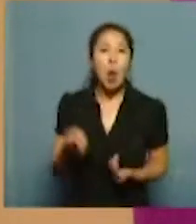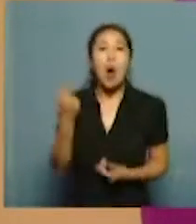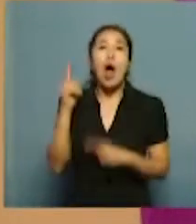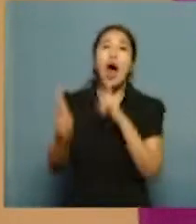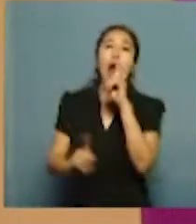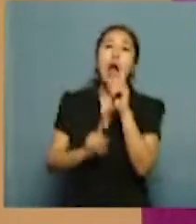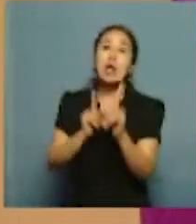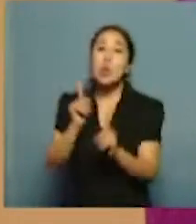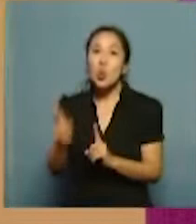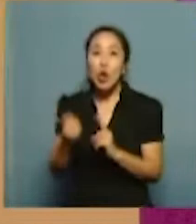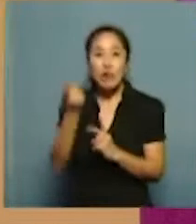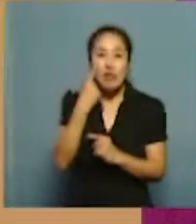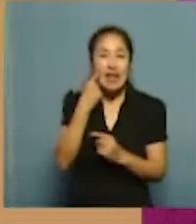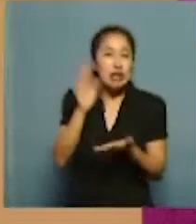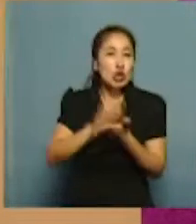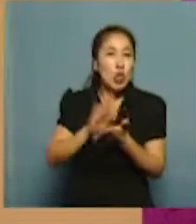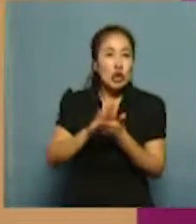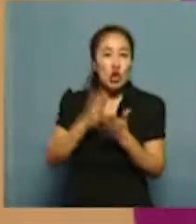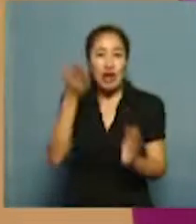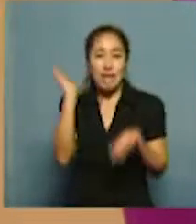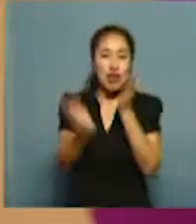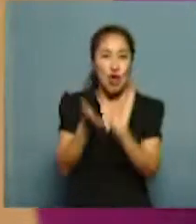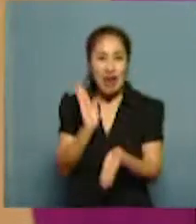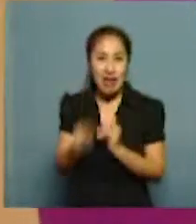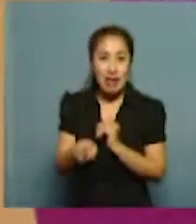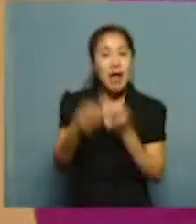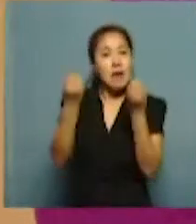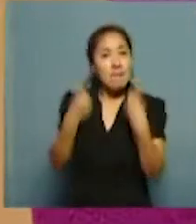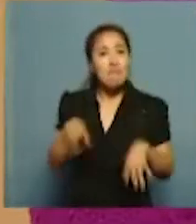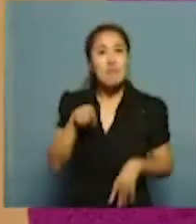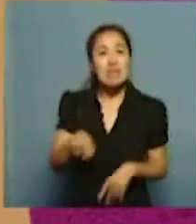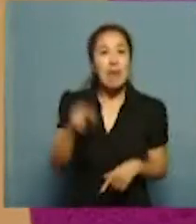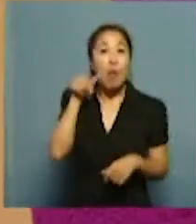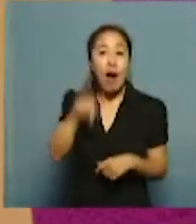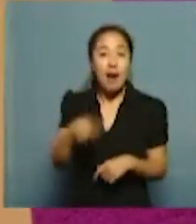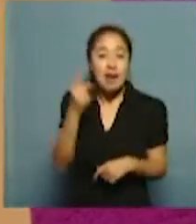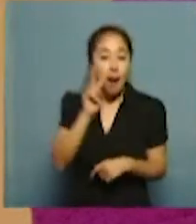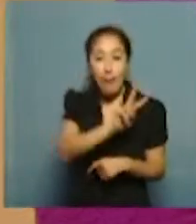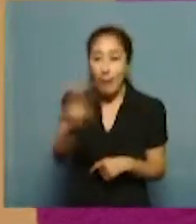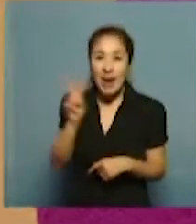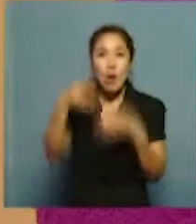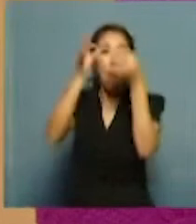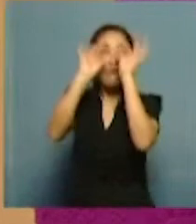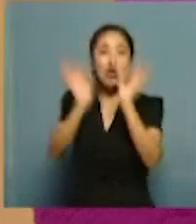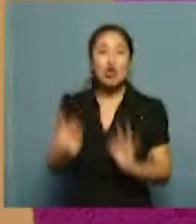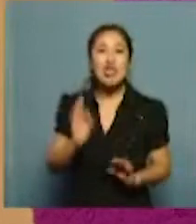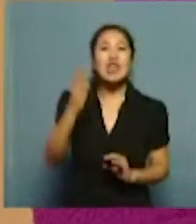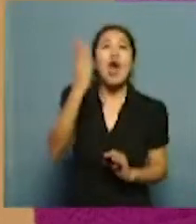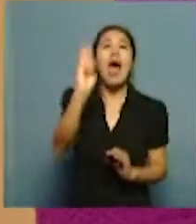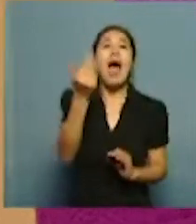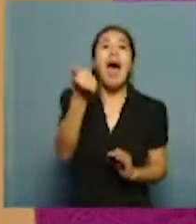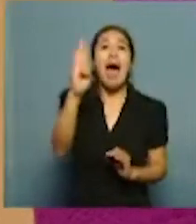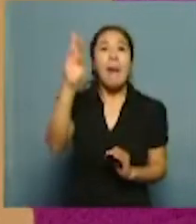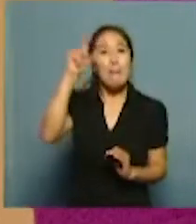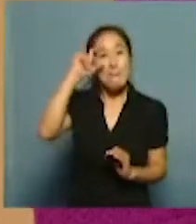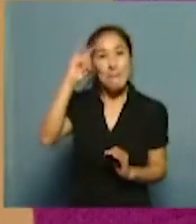entraban o vivían situaciones de violencia entonces comenzamos a partir de ver ese proyecto del maestro abreu de venezuela